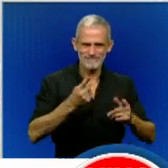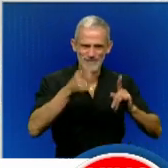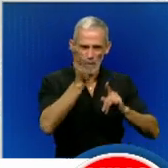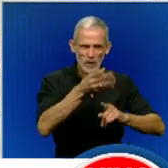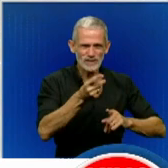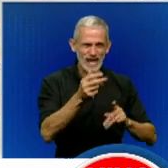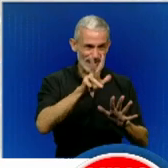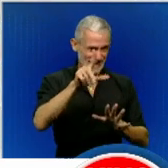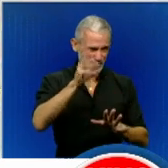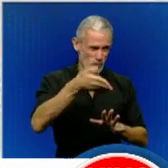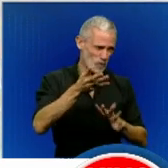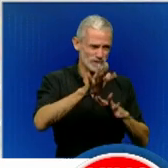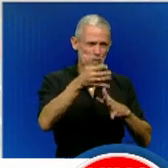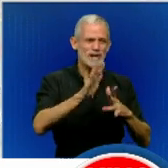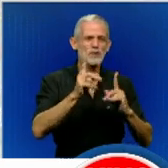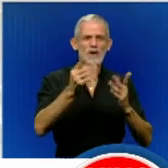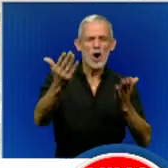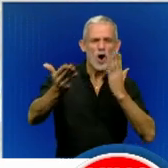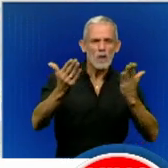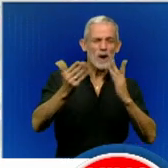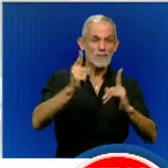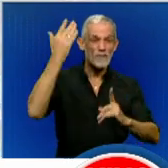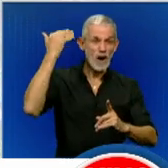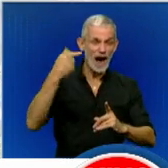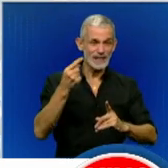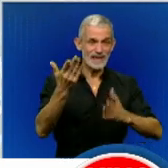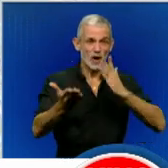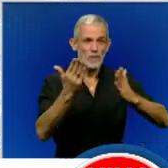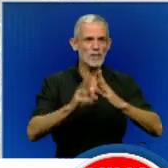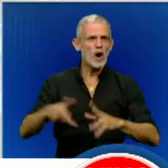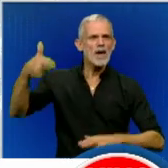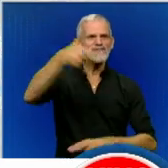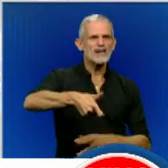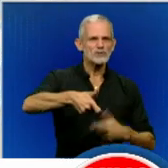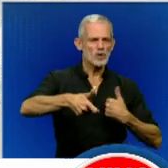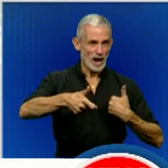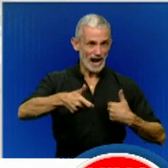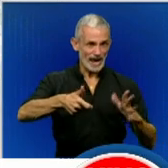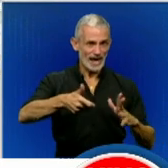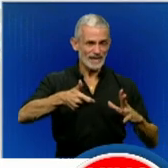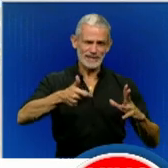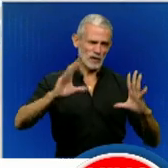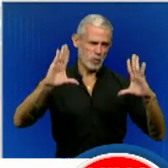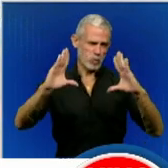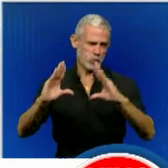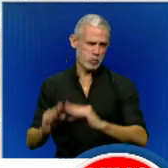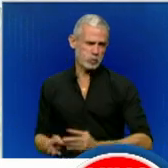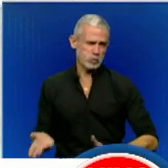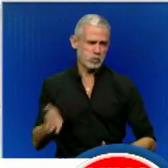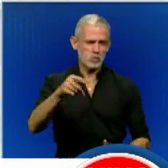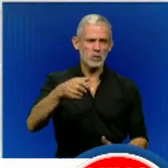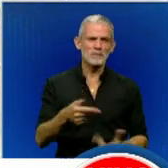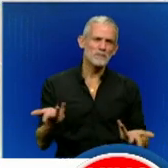comparamos con lo que ha pasado con la inmersión en la argentina que se ha derrumbado y que hoy tiene a ser